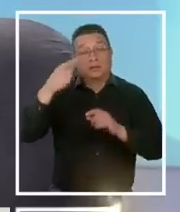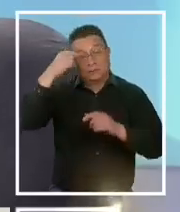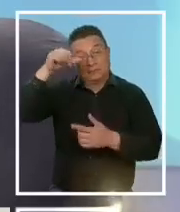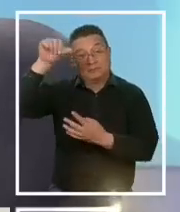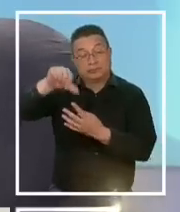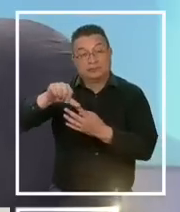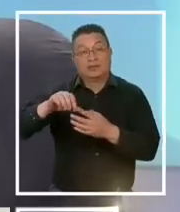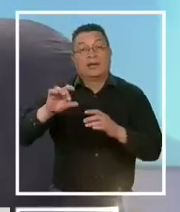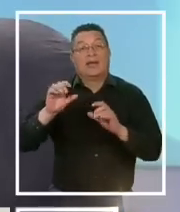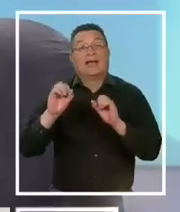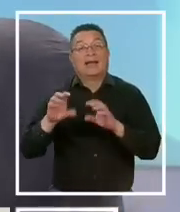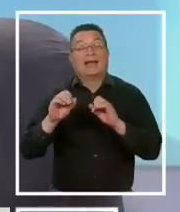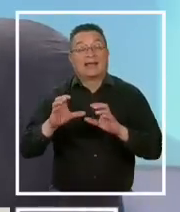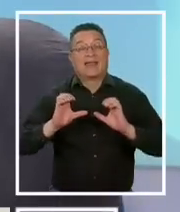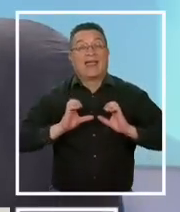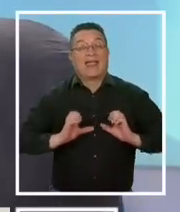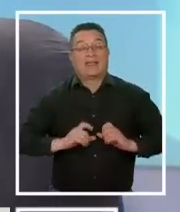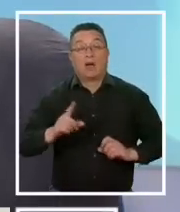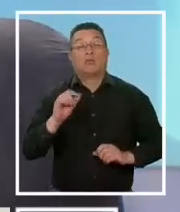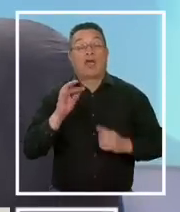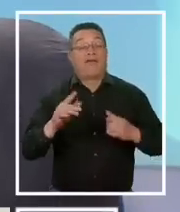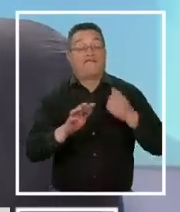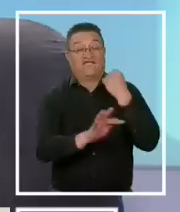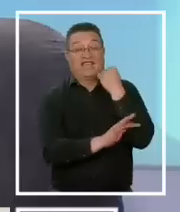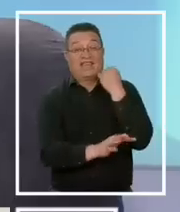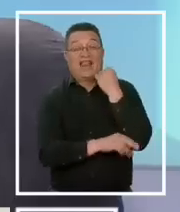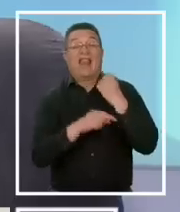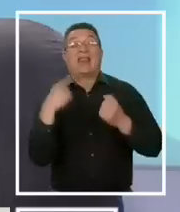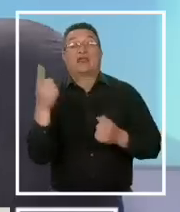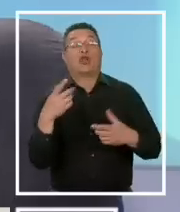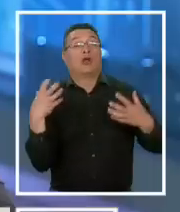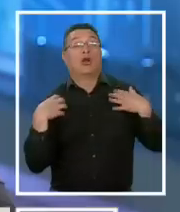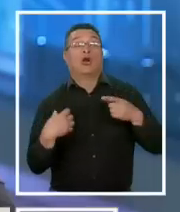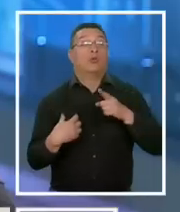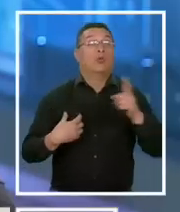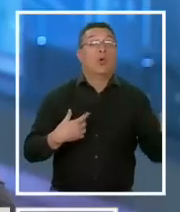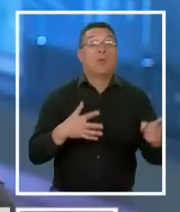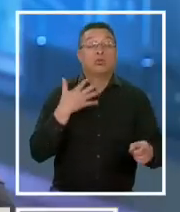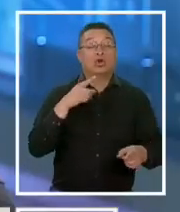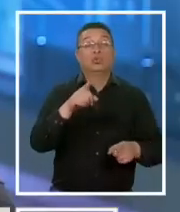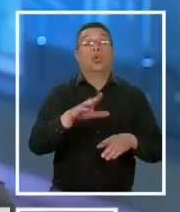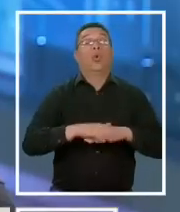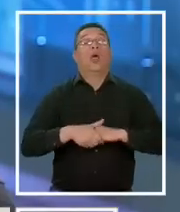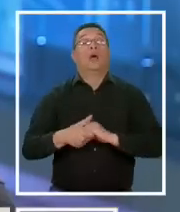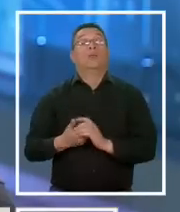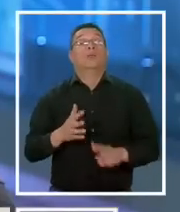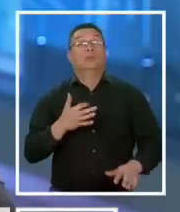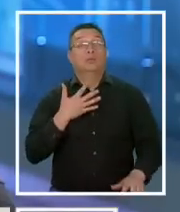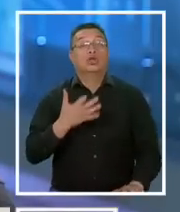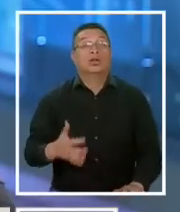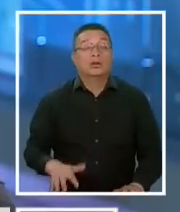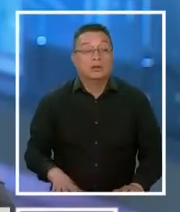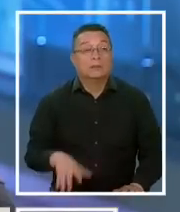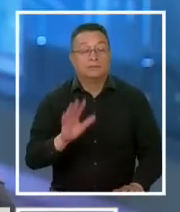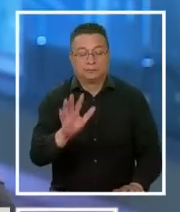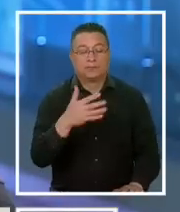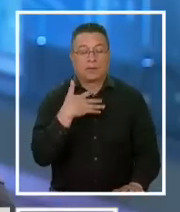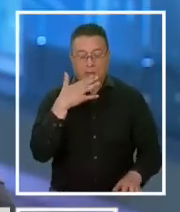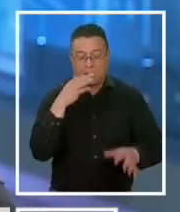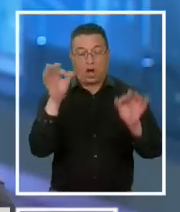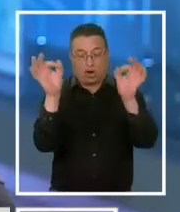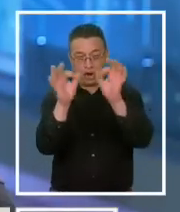del entonces fiscal nacional porque las Mire le voy a parecer no tuvo nada que ver lo voy a contar cómo es eso